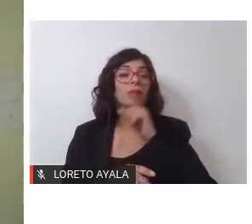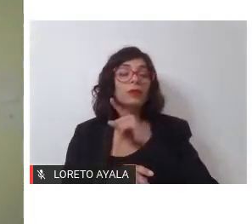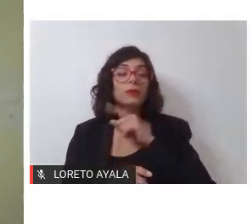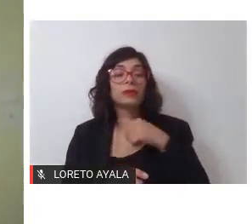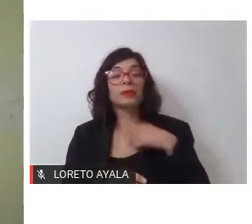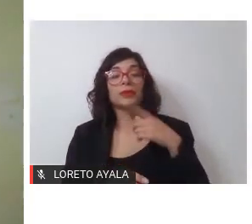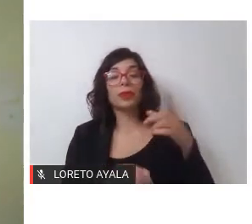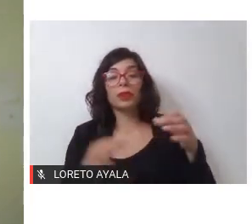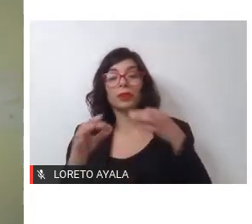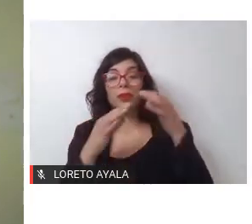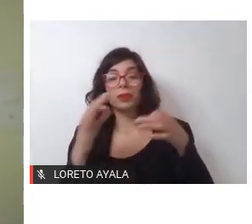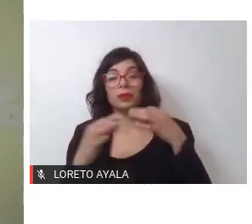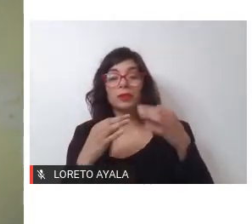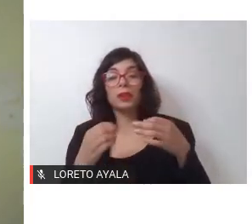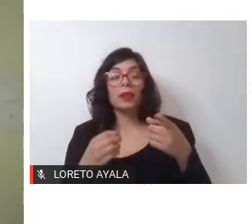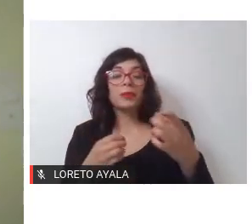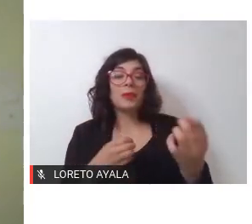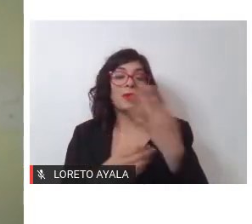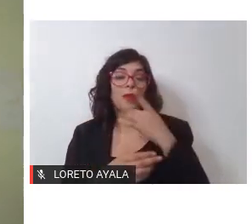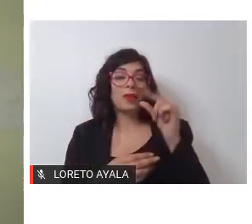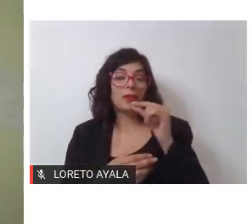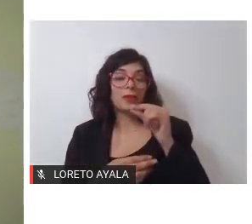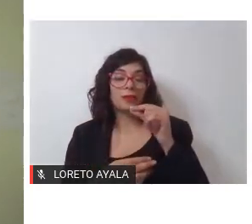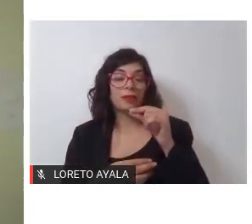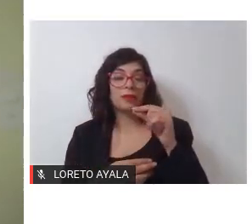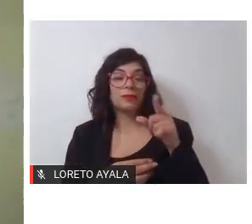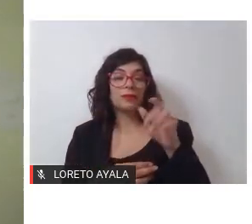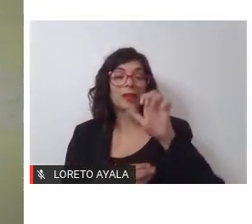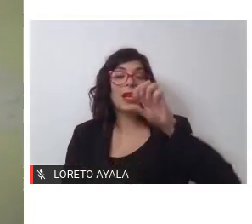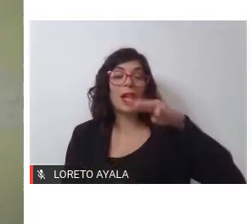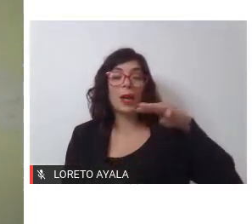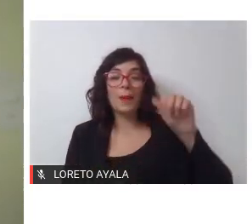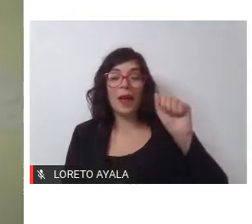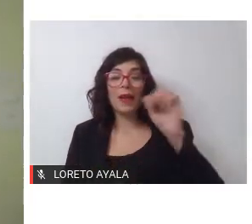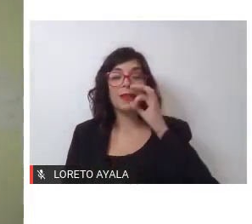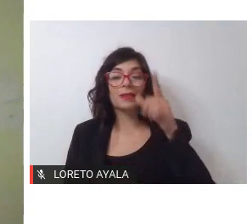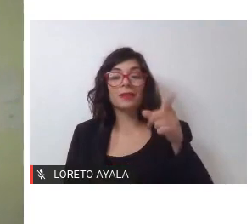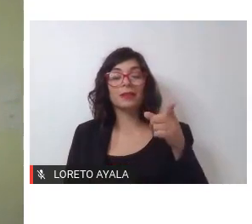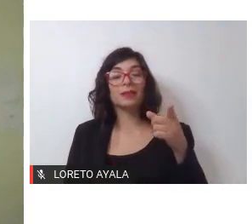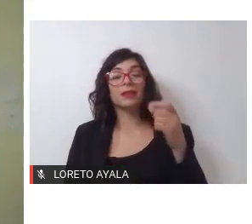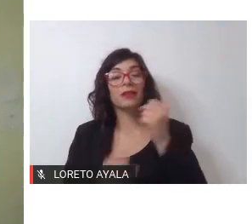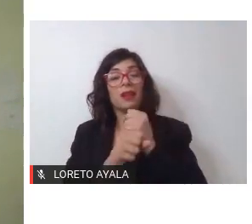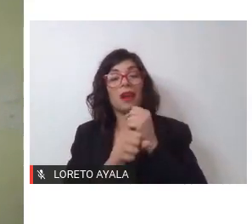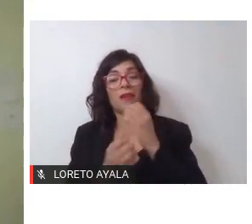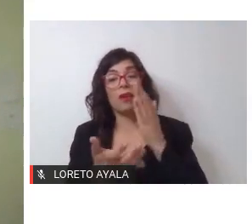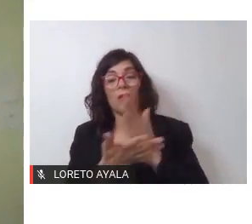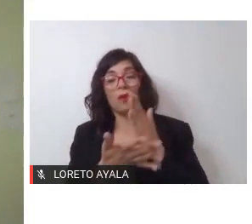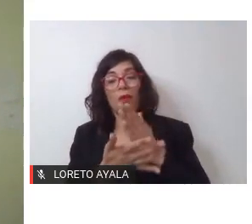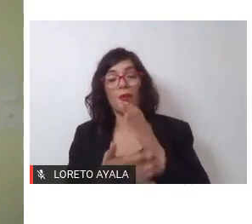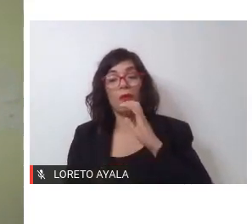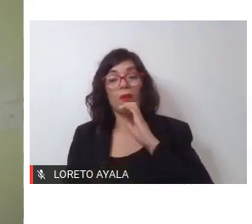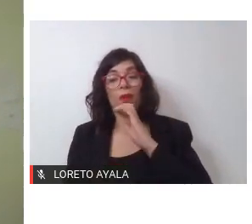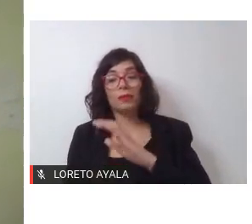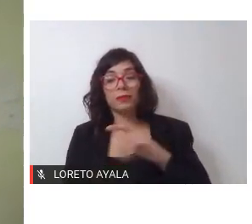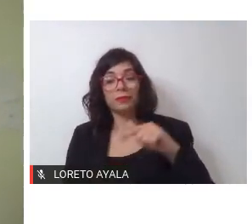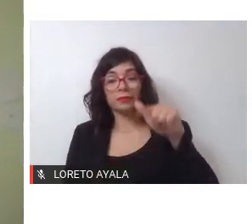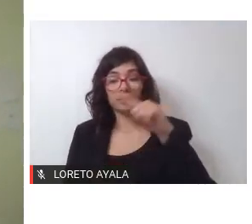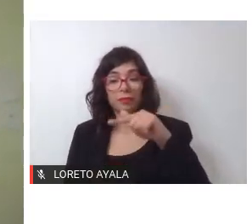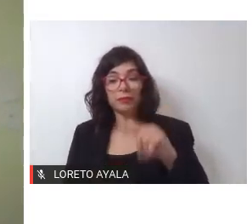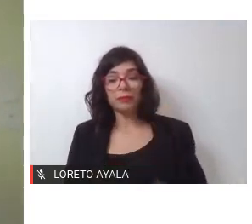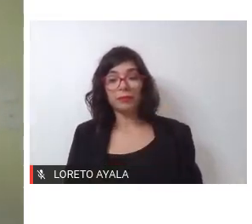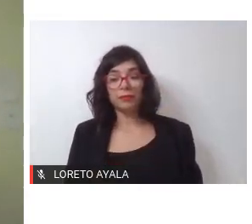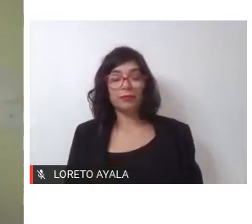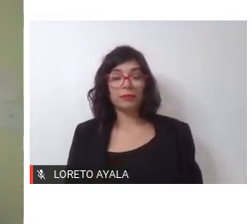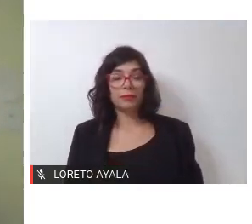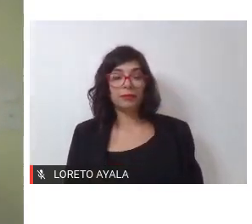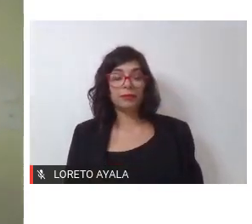las enviaron recién. Emma Marín dice, el trabajo en colegios rurales te induce con más fuerza a la creatividad